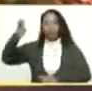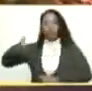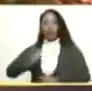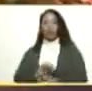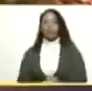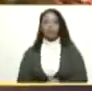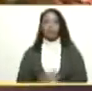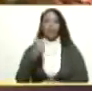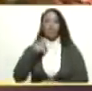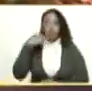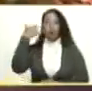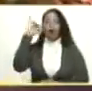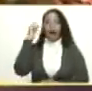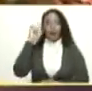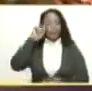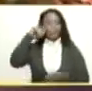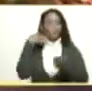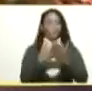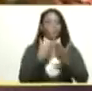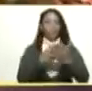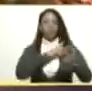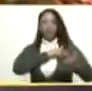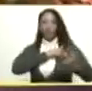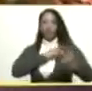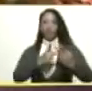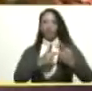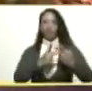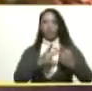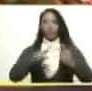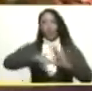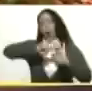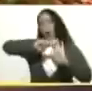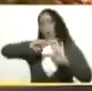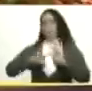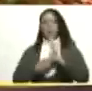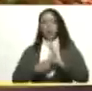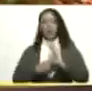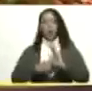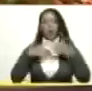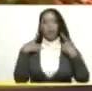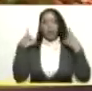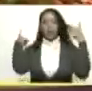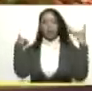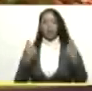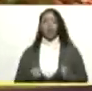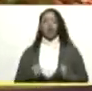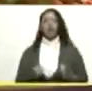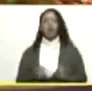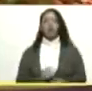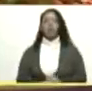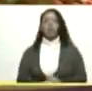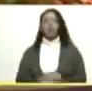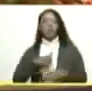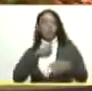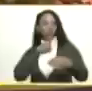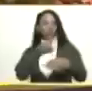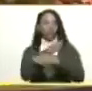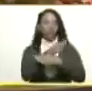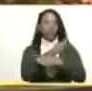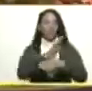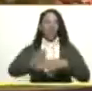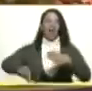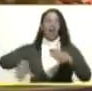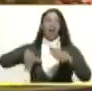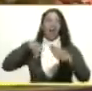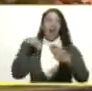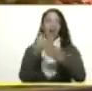Y tengo la absoluta voluntad y la absoluta decisión de ir hasta